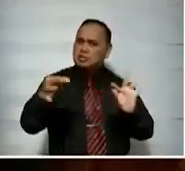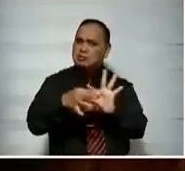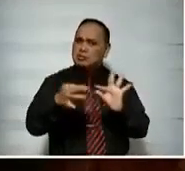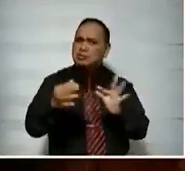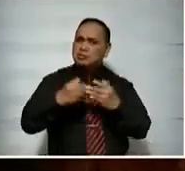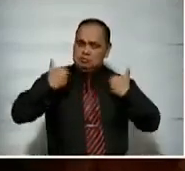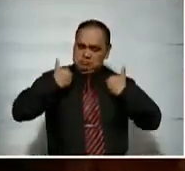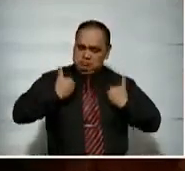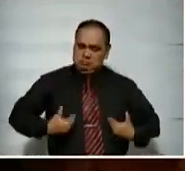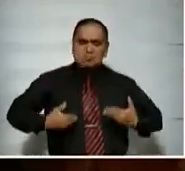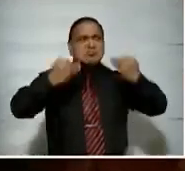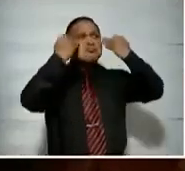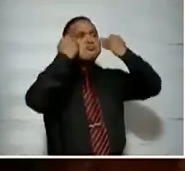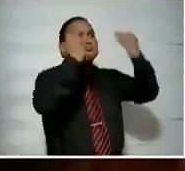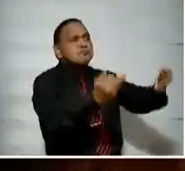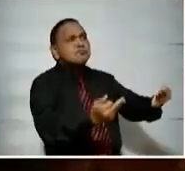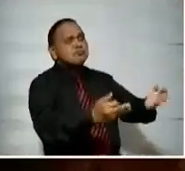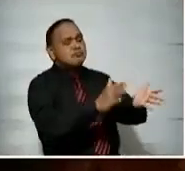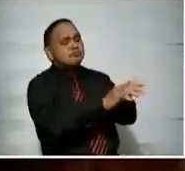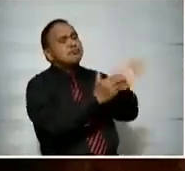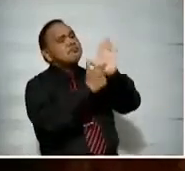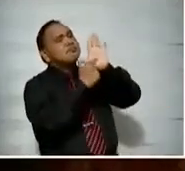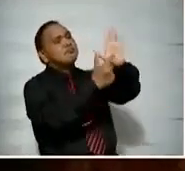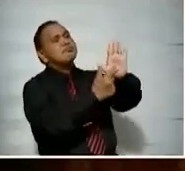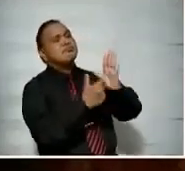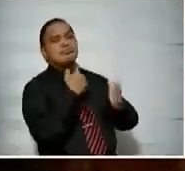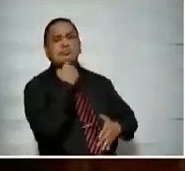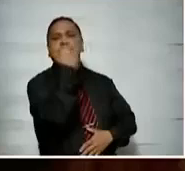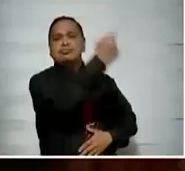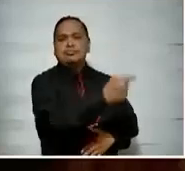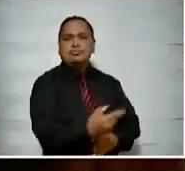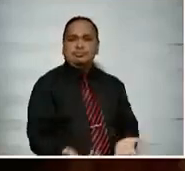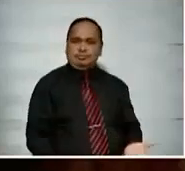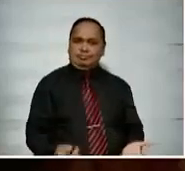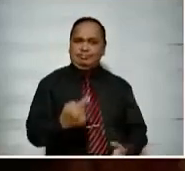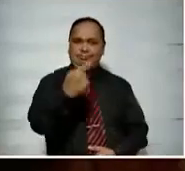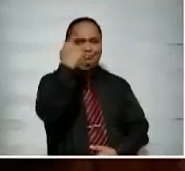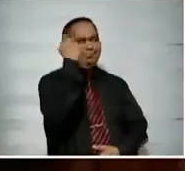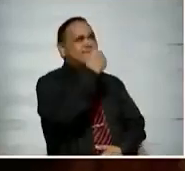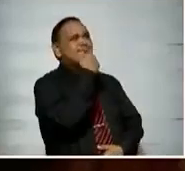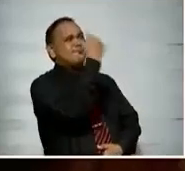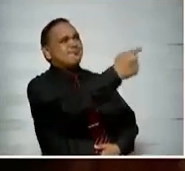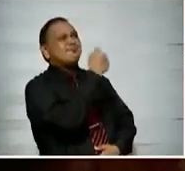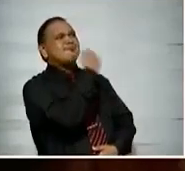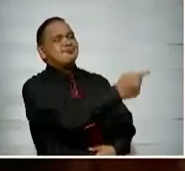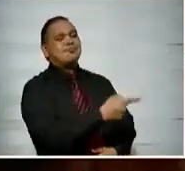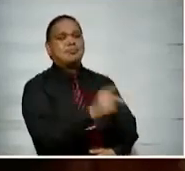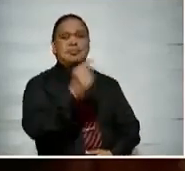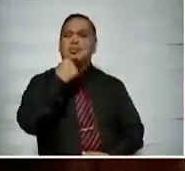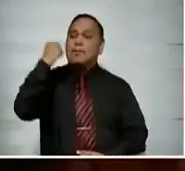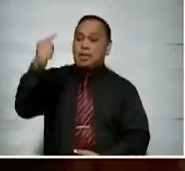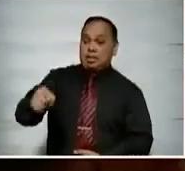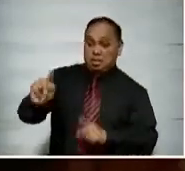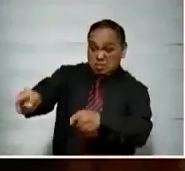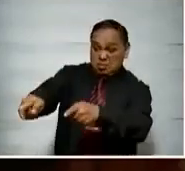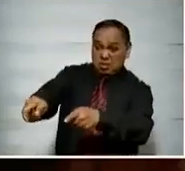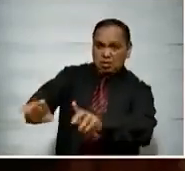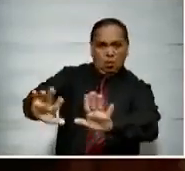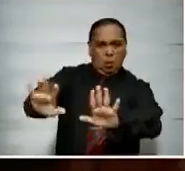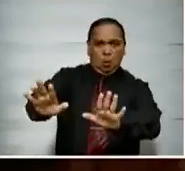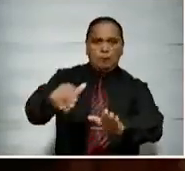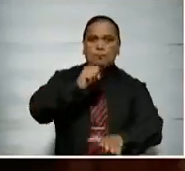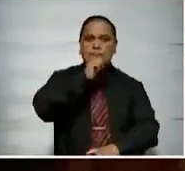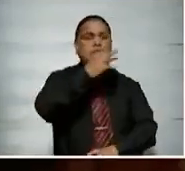di mis argumentos en voz alta, con energía, en su cara, y nadie me podrá reprochar. Creo que